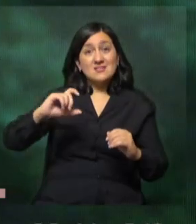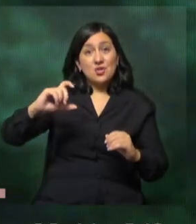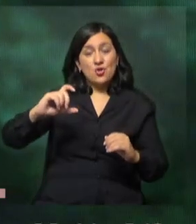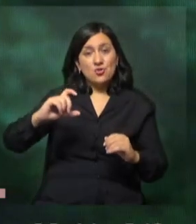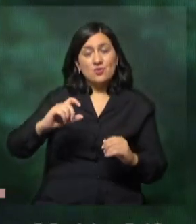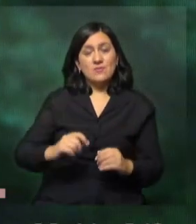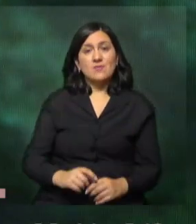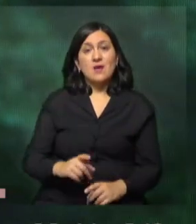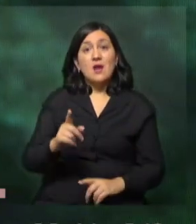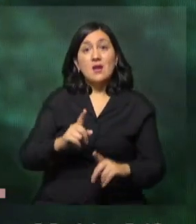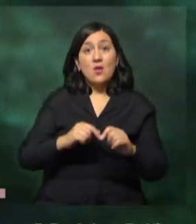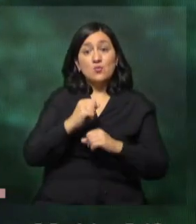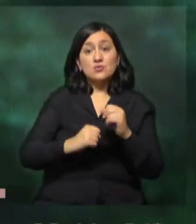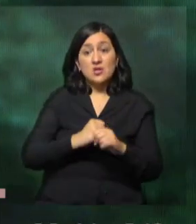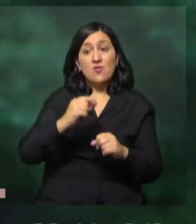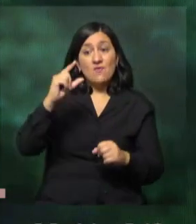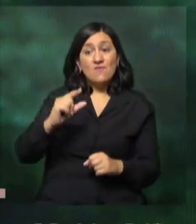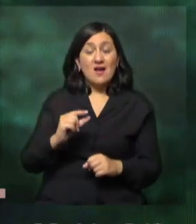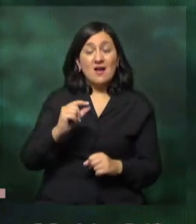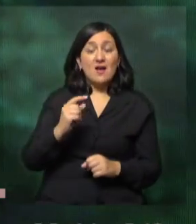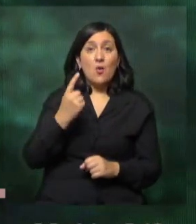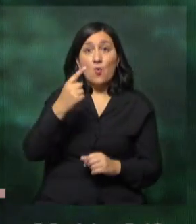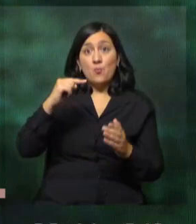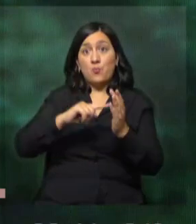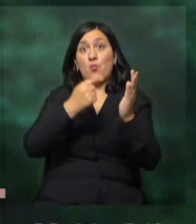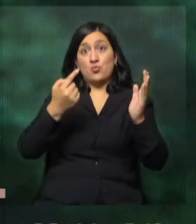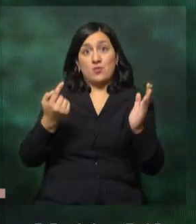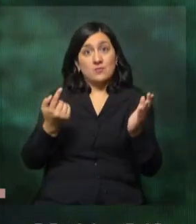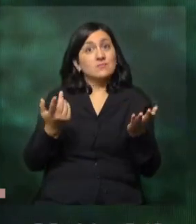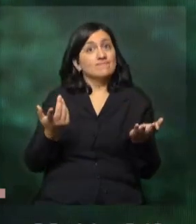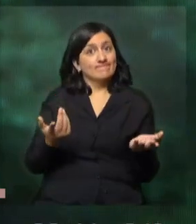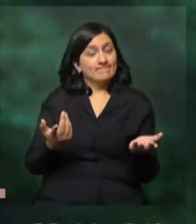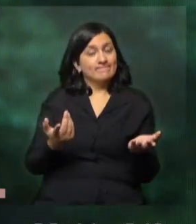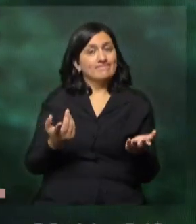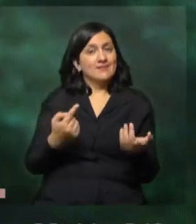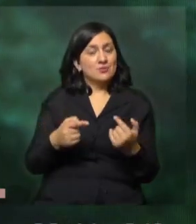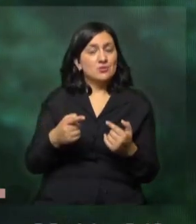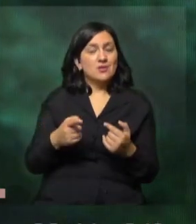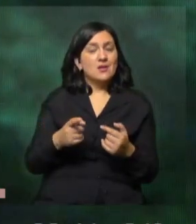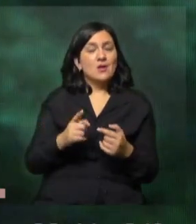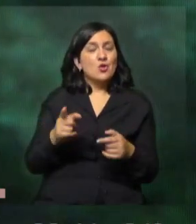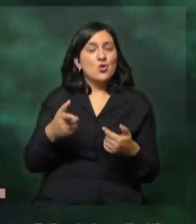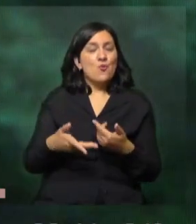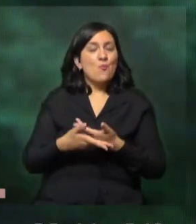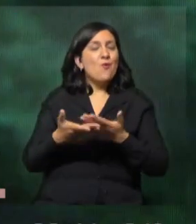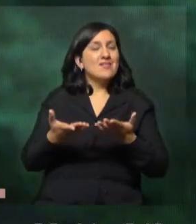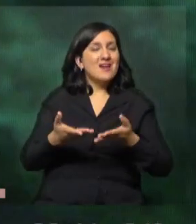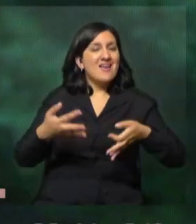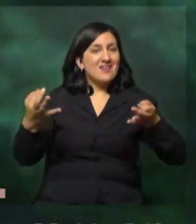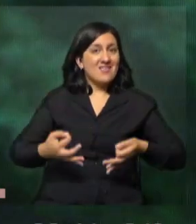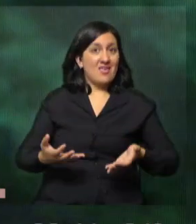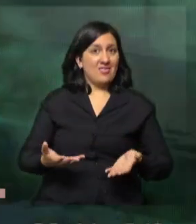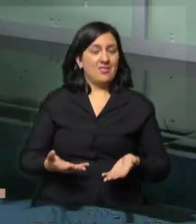algunos años ha bajado hasta un punto, en estos años baja décimas. Uh-huh. De lo que es la inflación, pero bueno, maquilla bastante los números a fin de año lo que es la inflación.